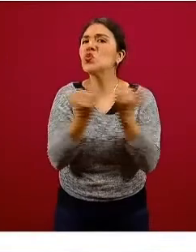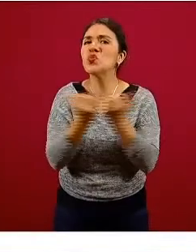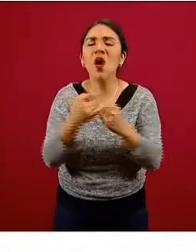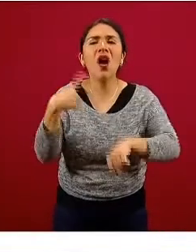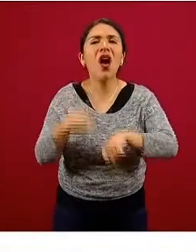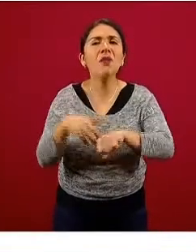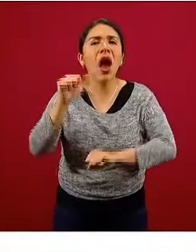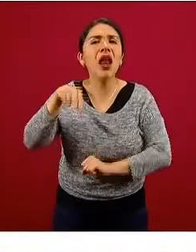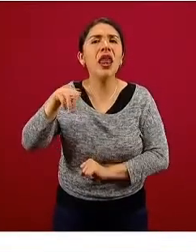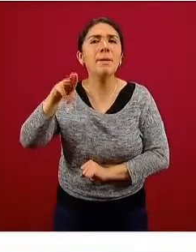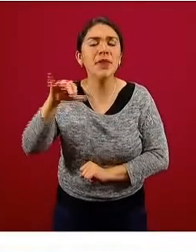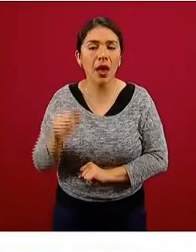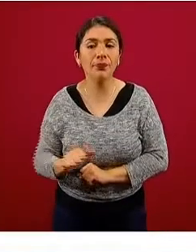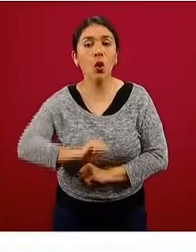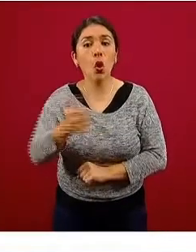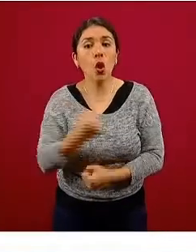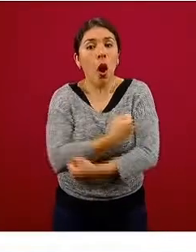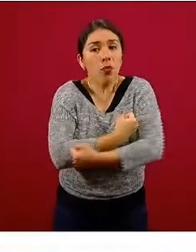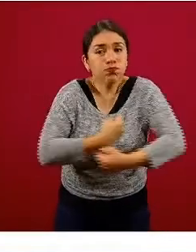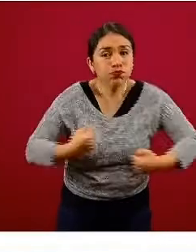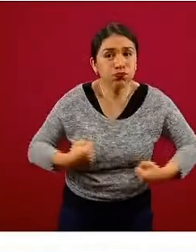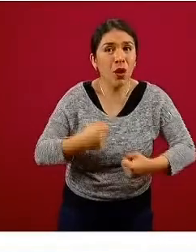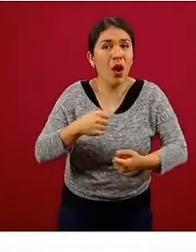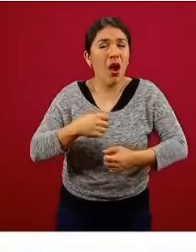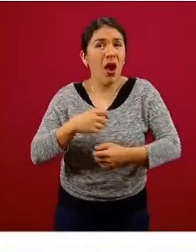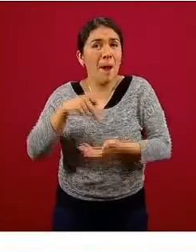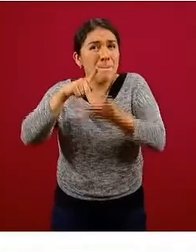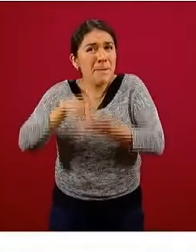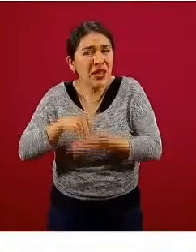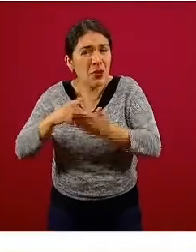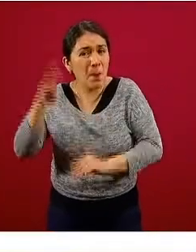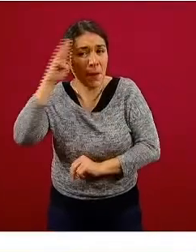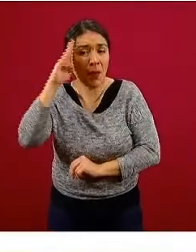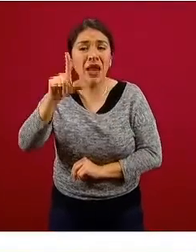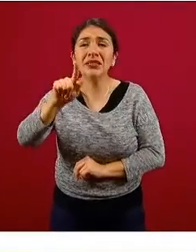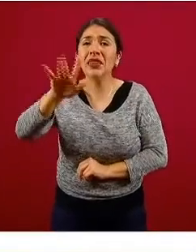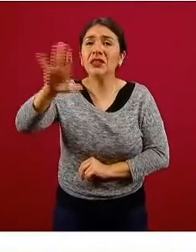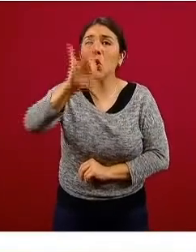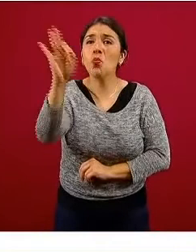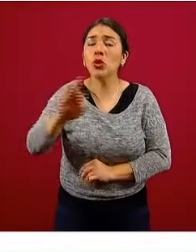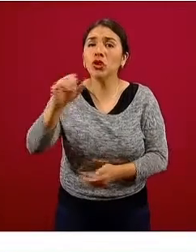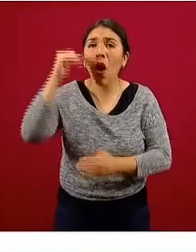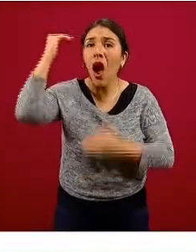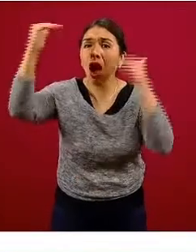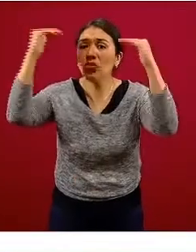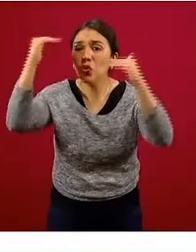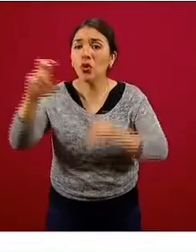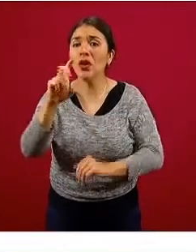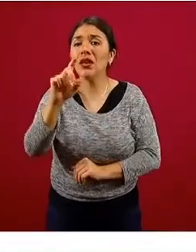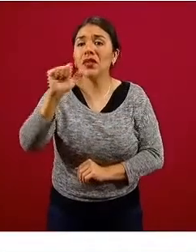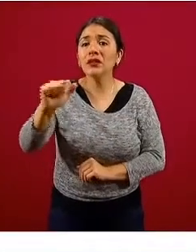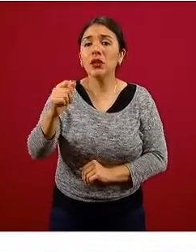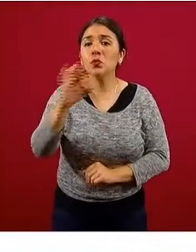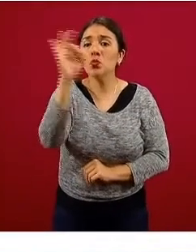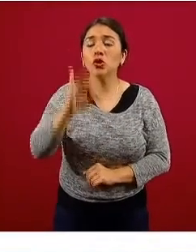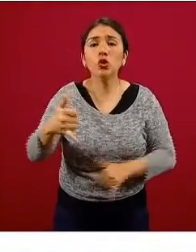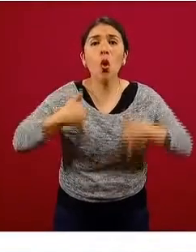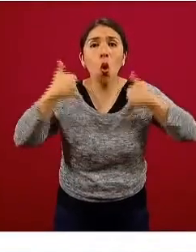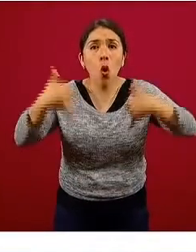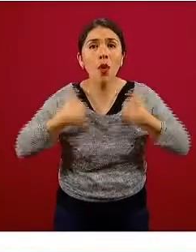condición. Sobrepeso y obesidad en 75% de adultos, 36% de